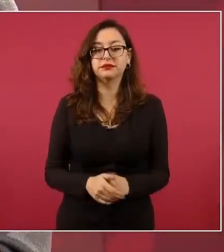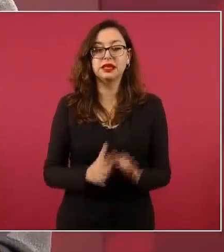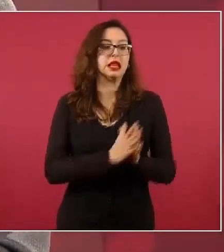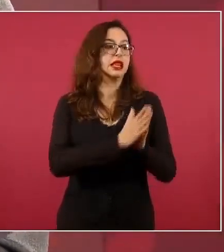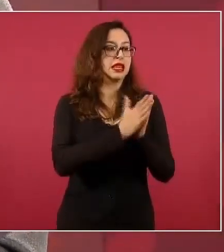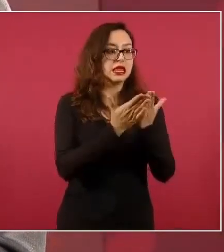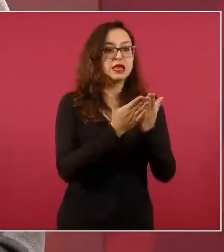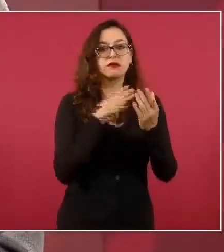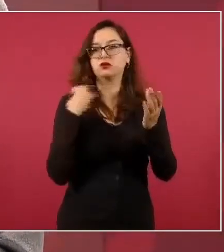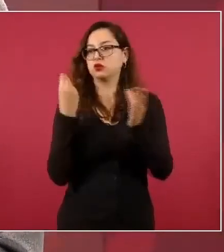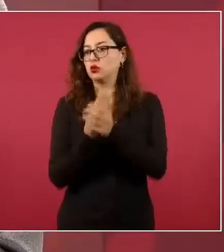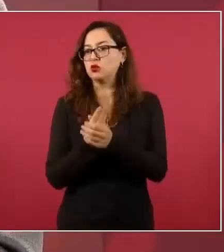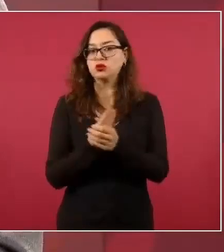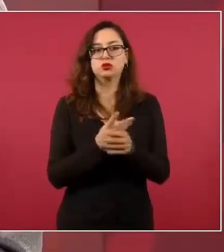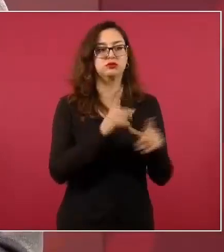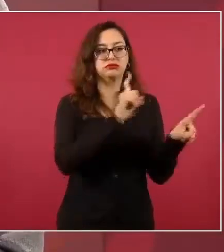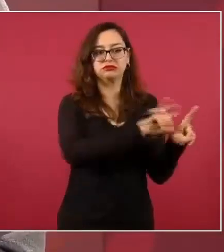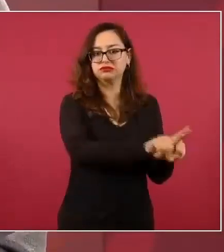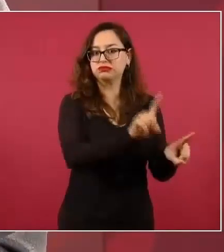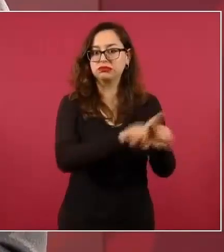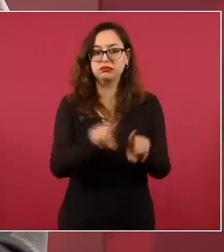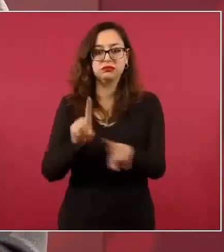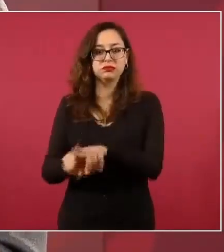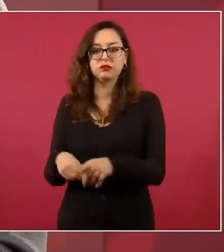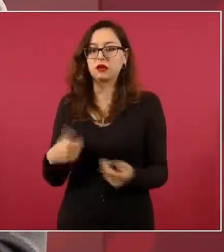Hay una escena que los